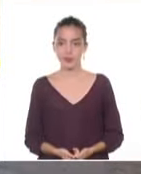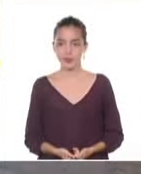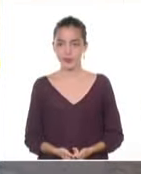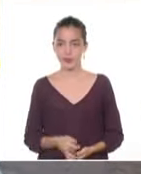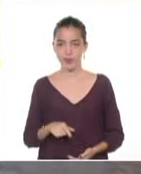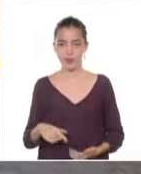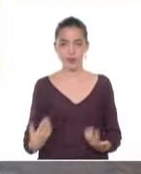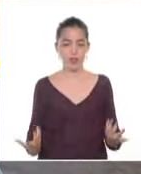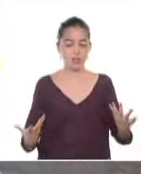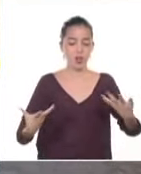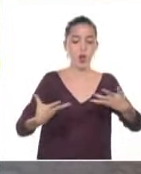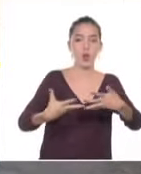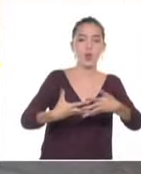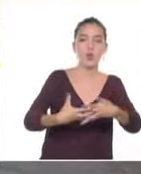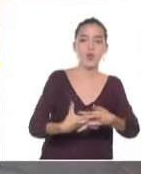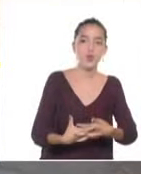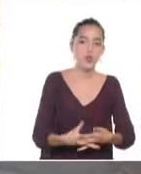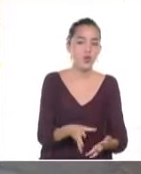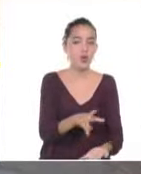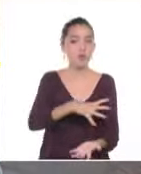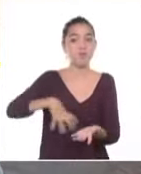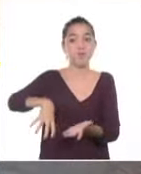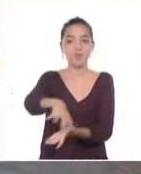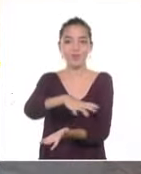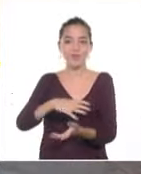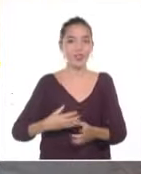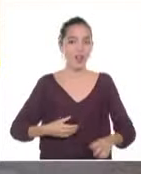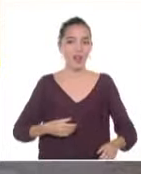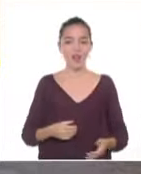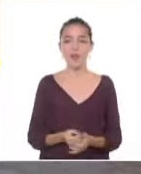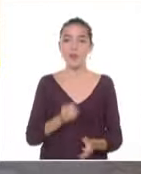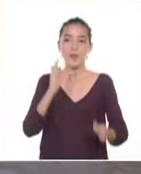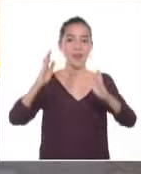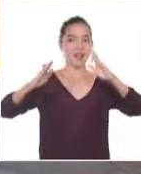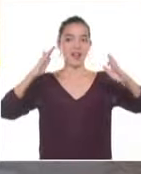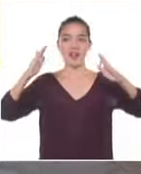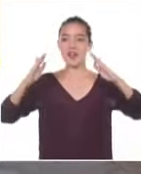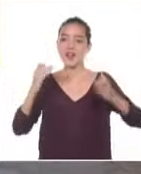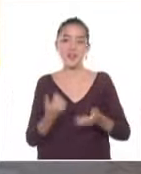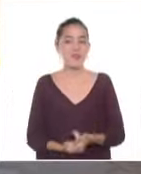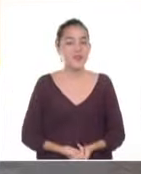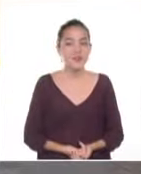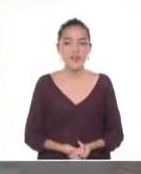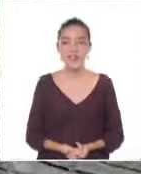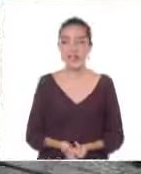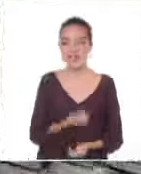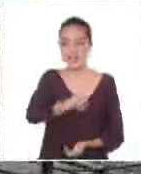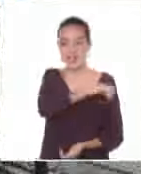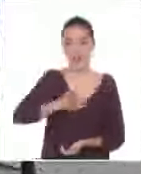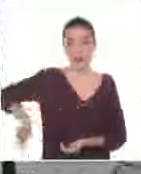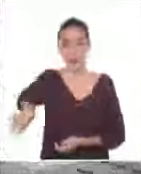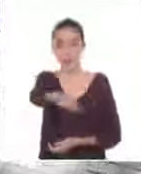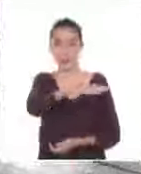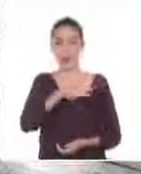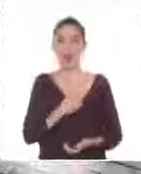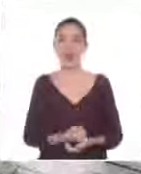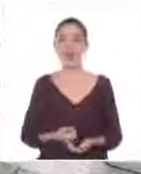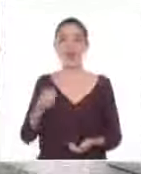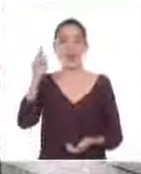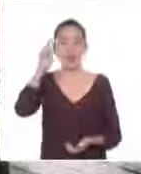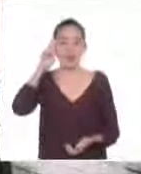de nación, una fiesta del pueblo, una fiesta de esas casas ileochas, de los cabildos, de la memoria.